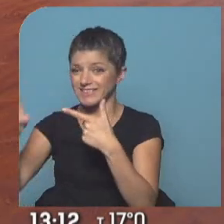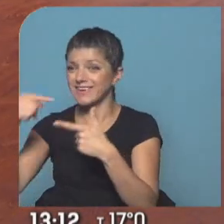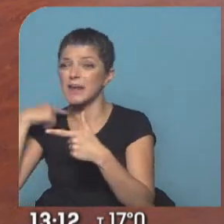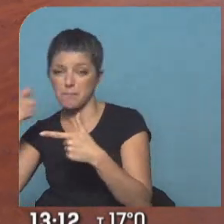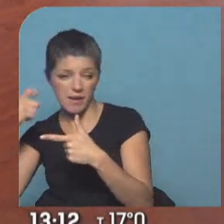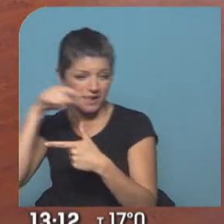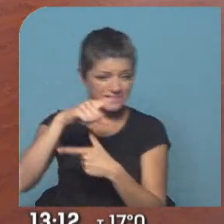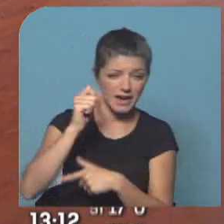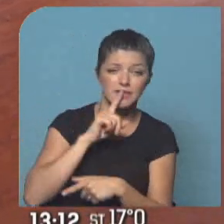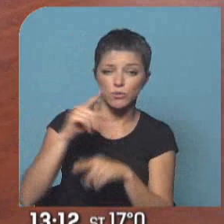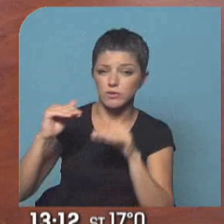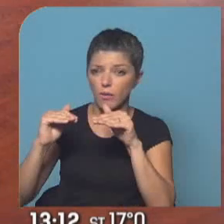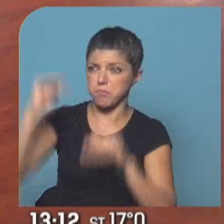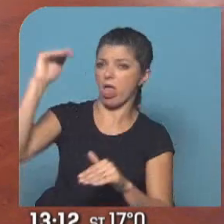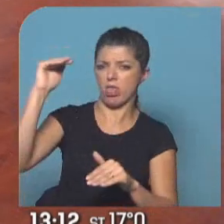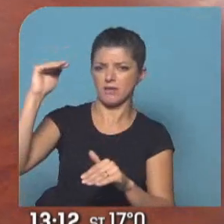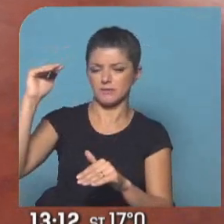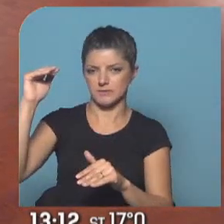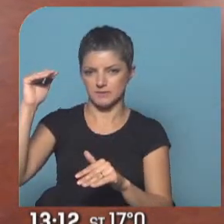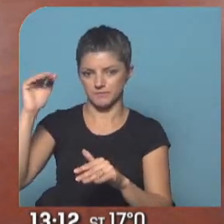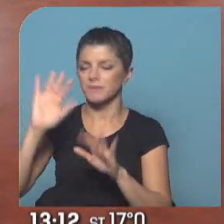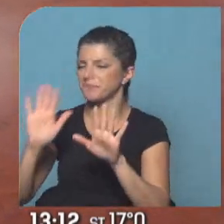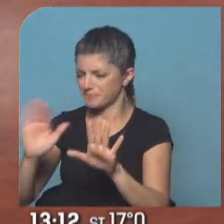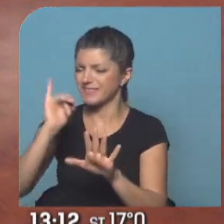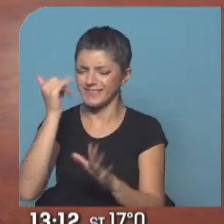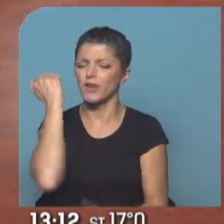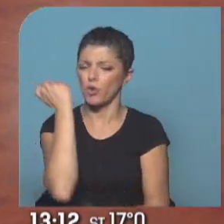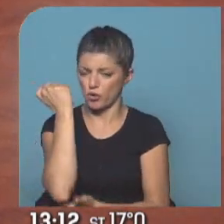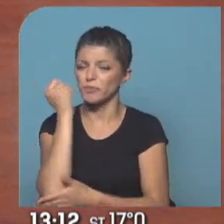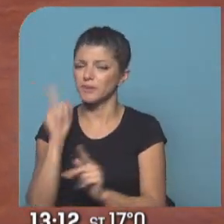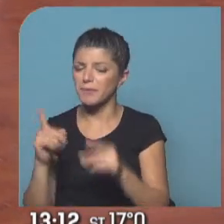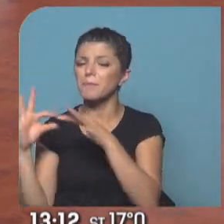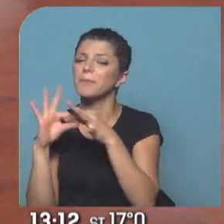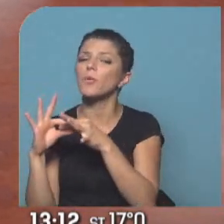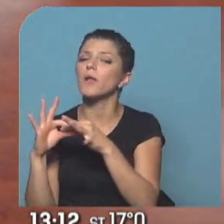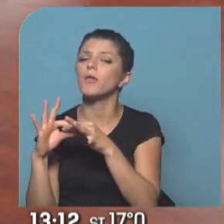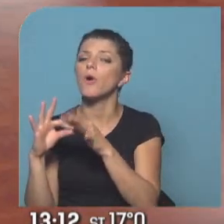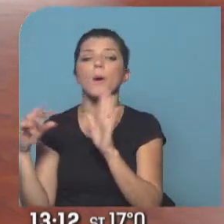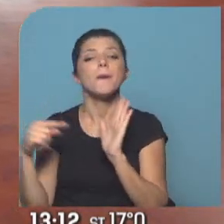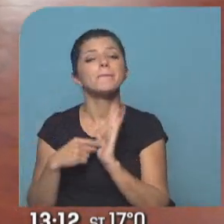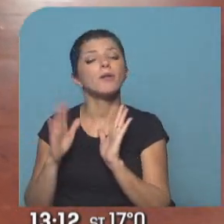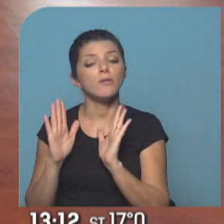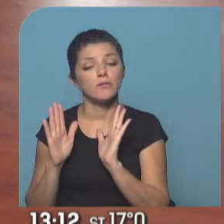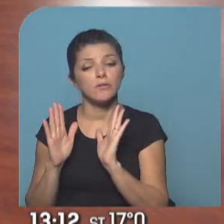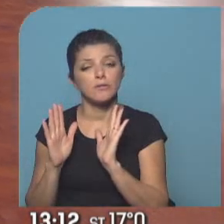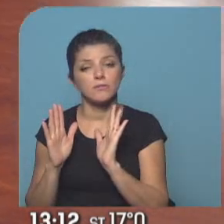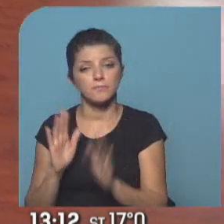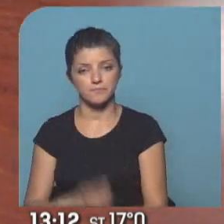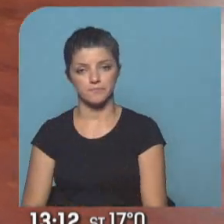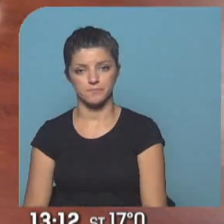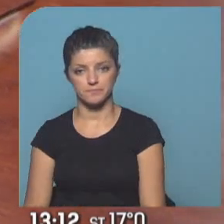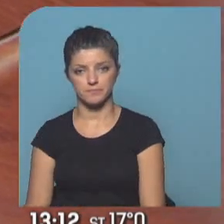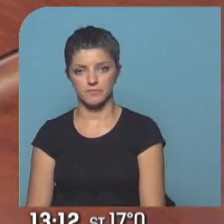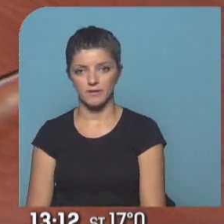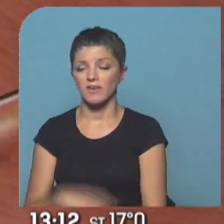grotescas. Entonces, no es que lo económico no, pero lo económico está en función cuando